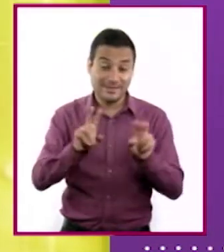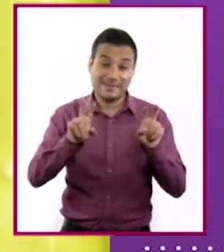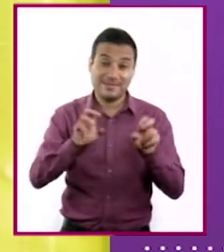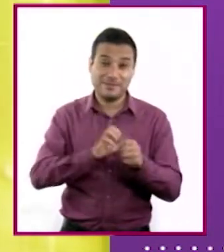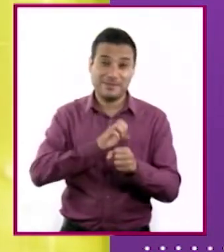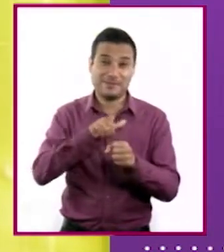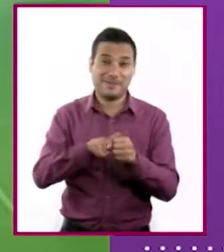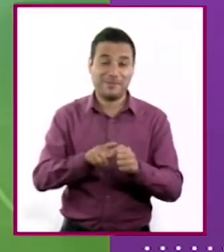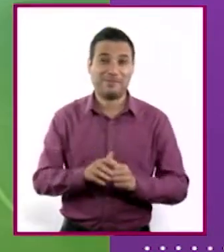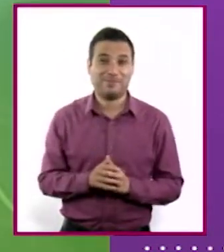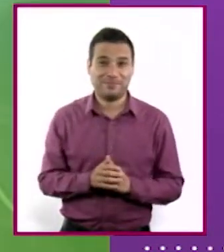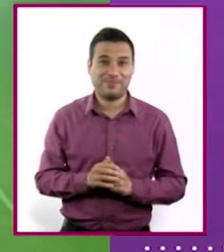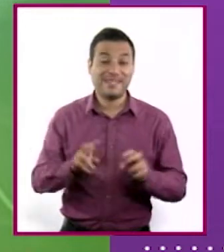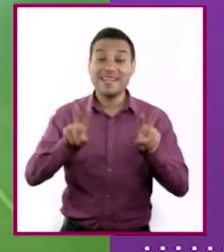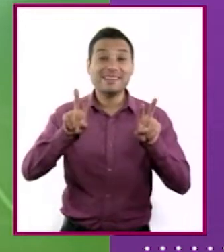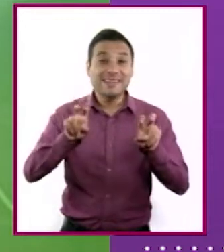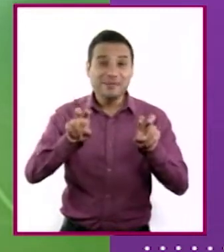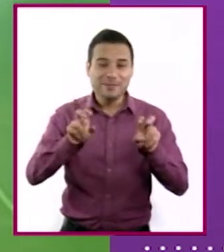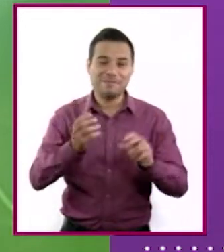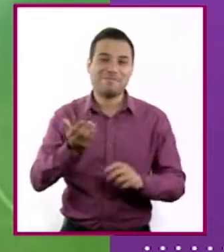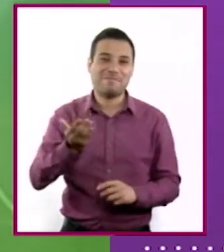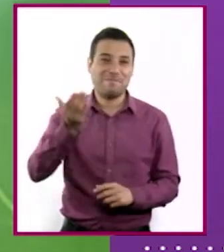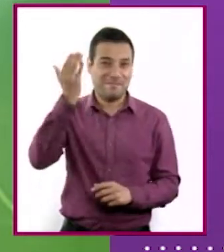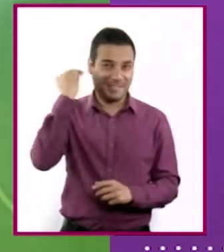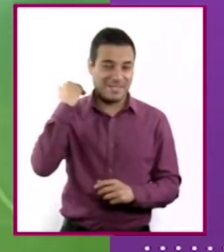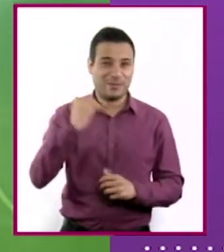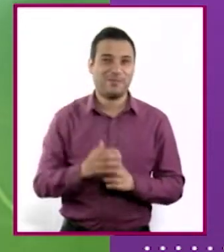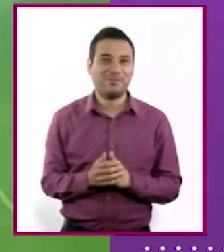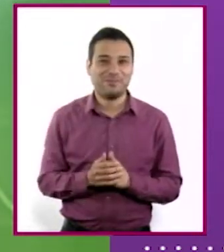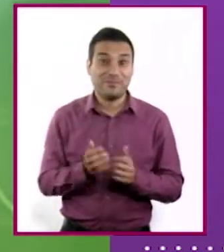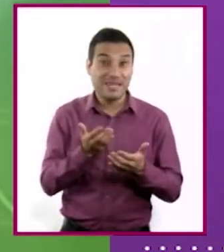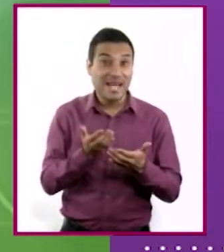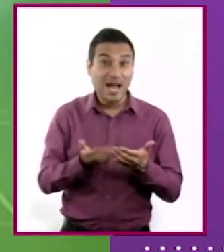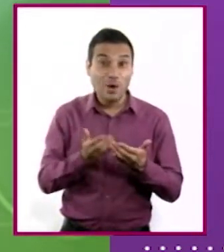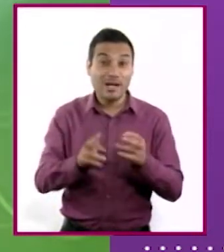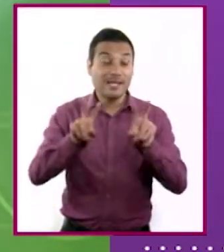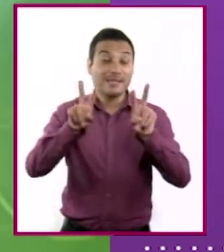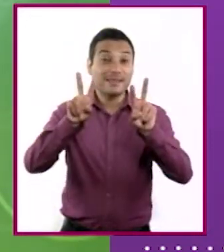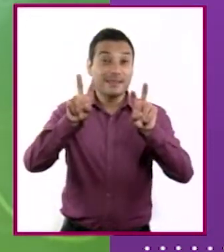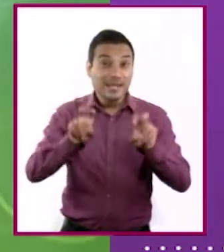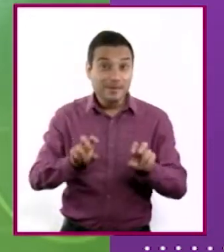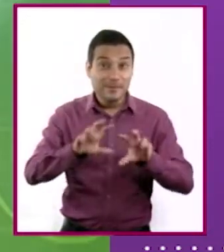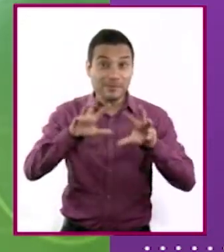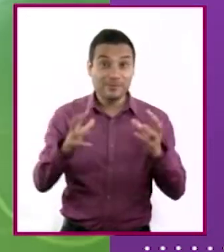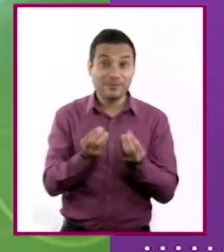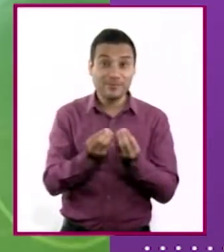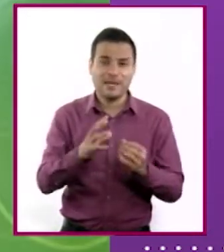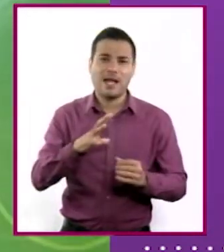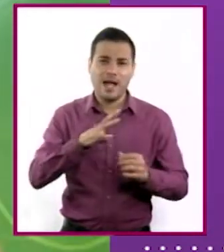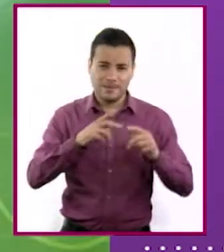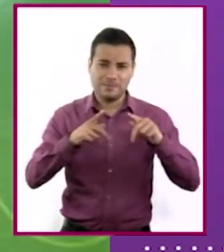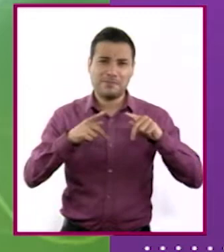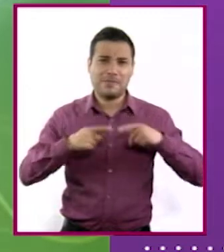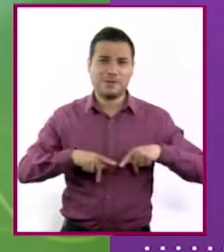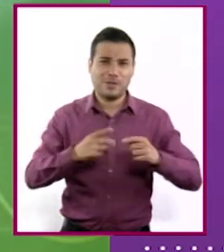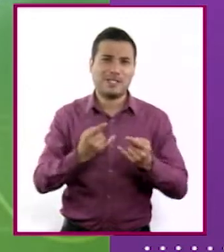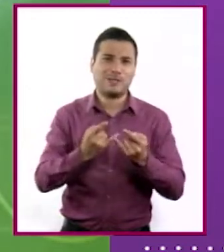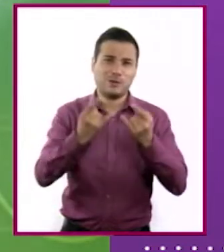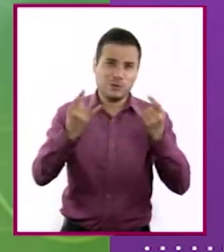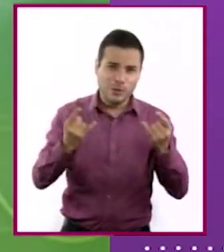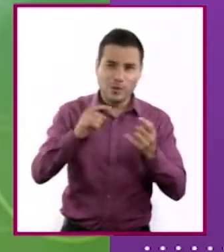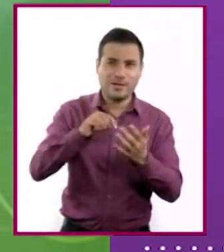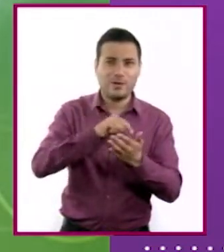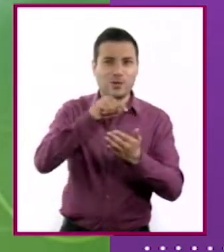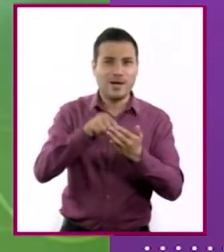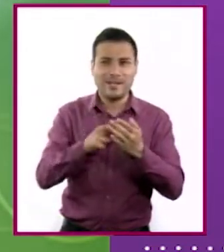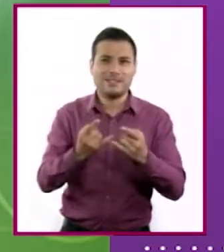El pasado. Así es. Durante esta unidad, escucharemos historias de gente y lugares diversos, utilizando